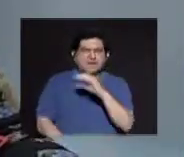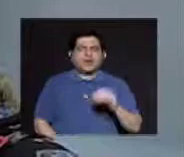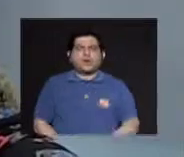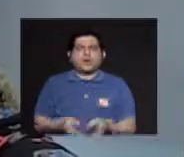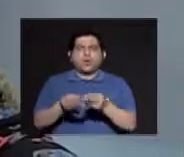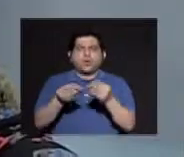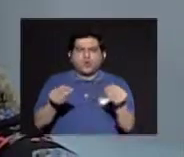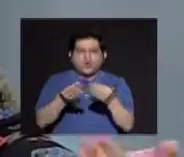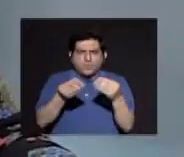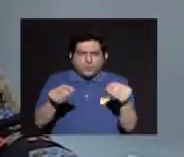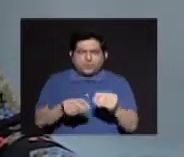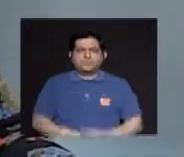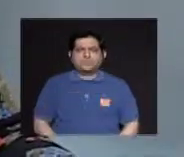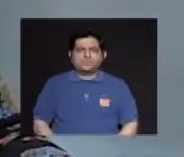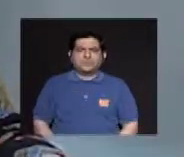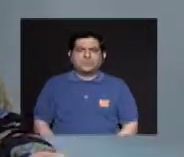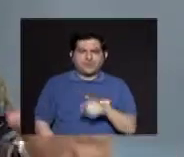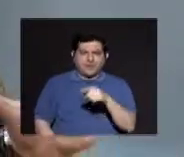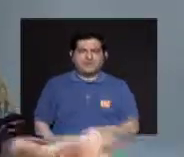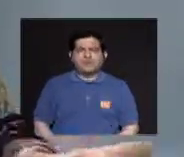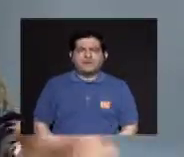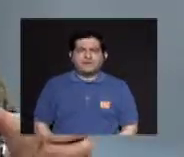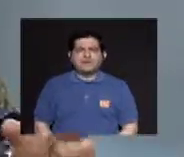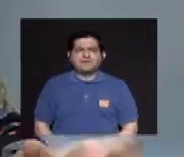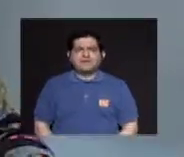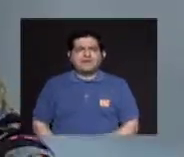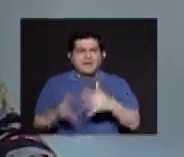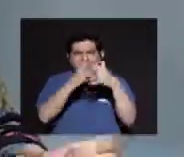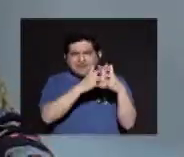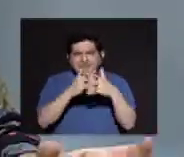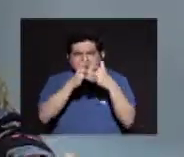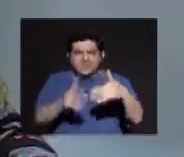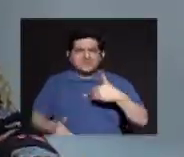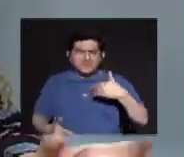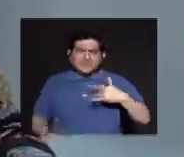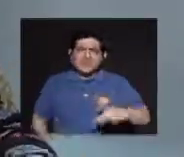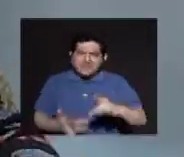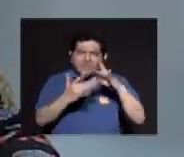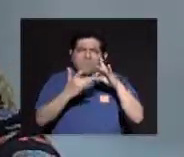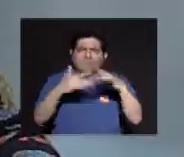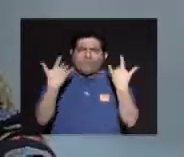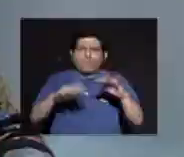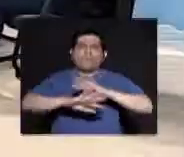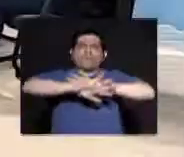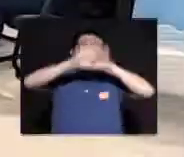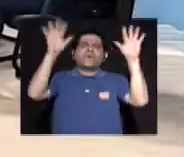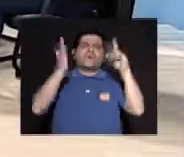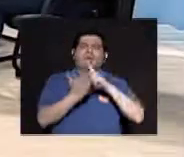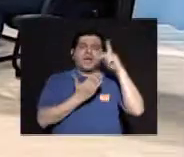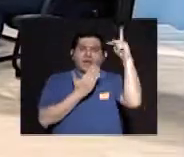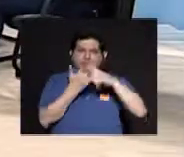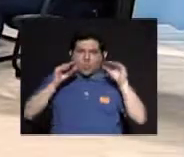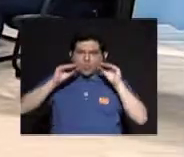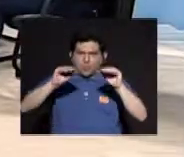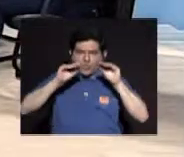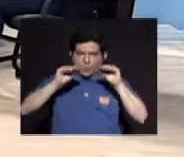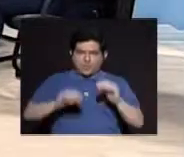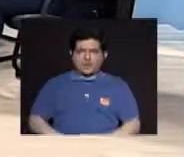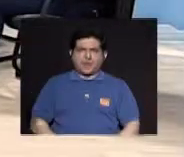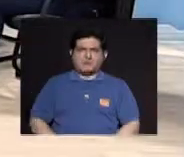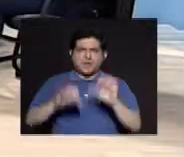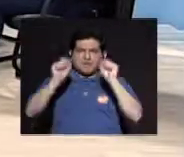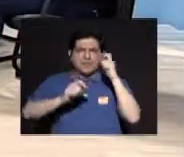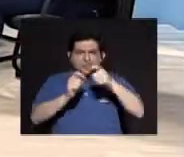pues resultaba que Los Ángeles y en Estados Unidos eran los que tenían esa especialización tan clara en un programa académico, como para que la maestría